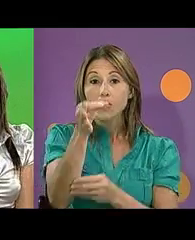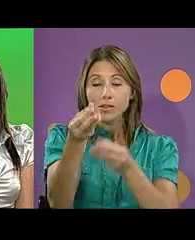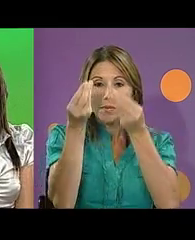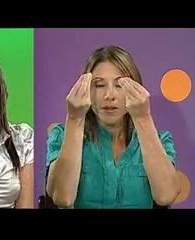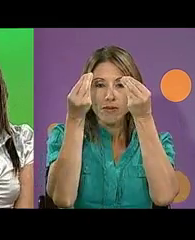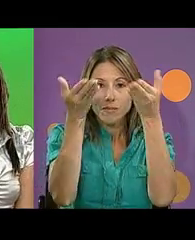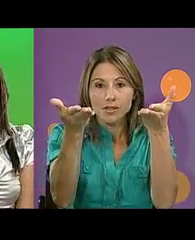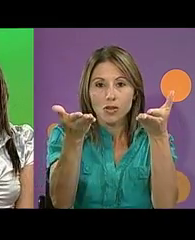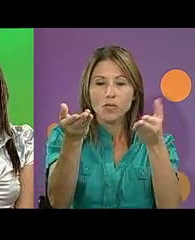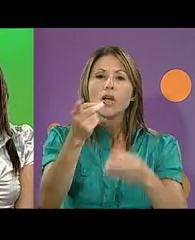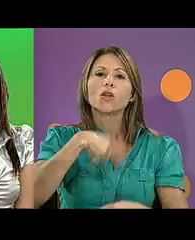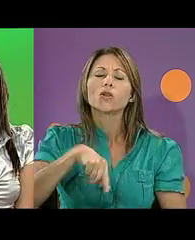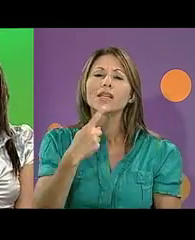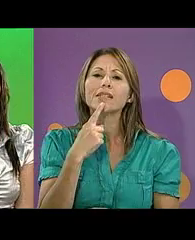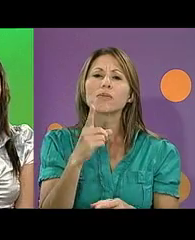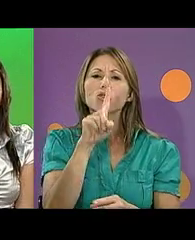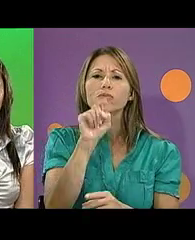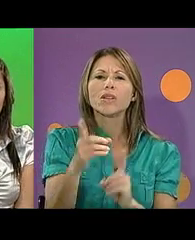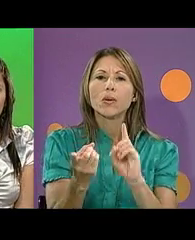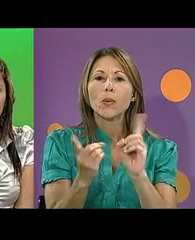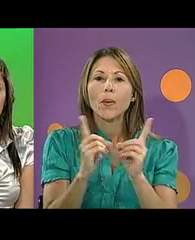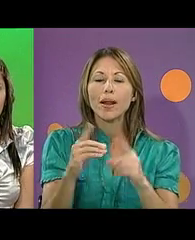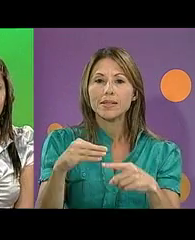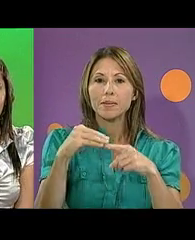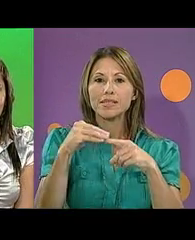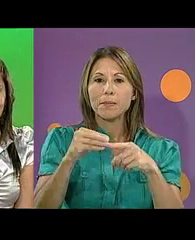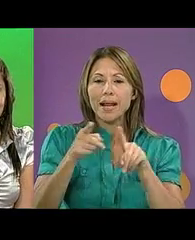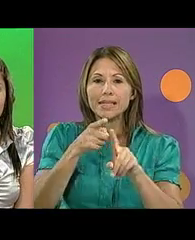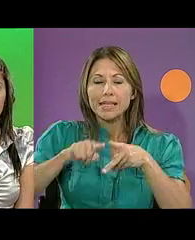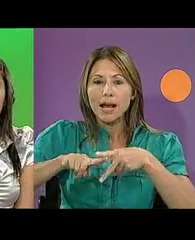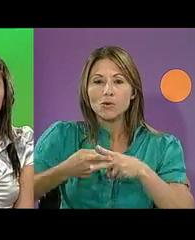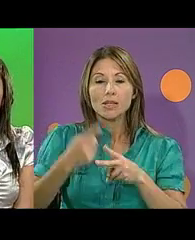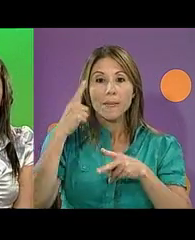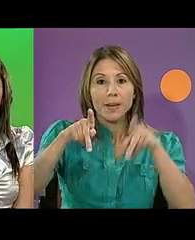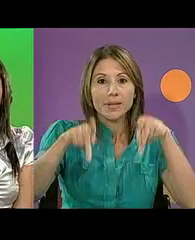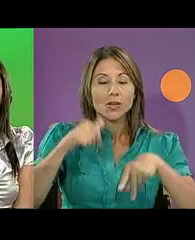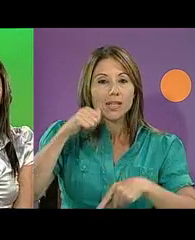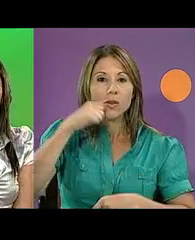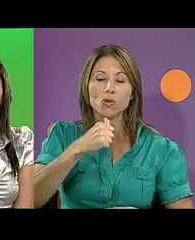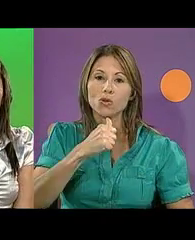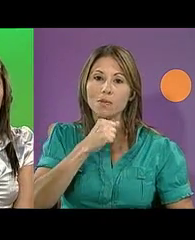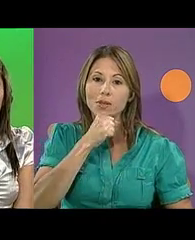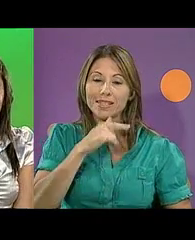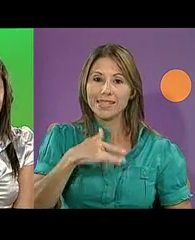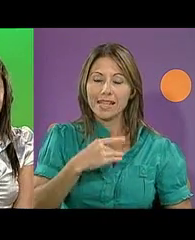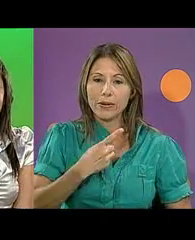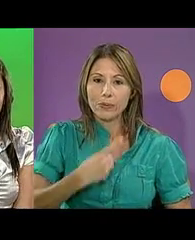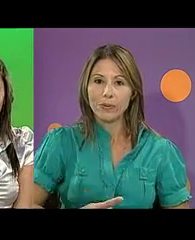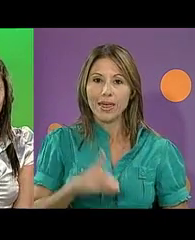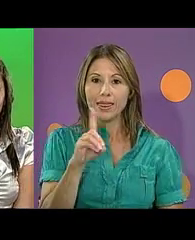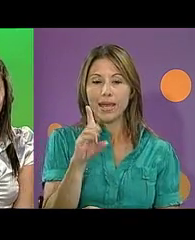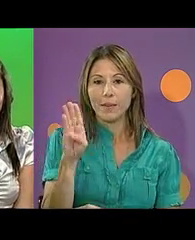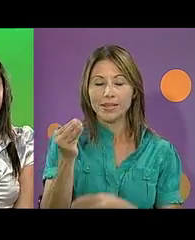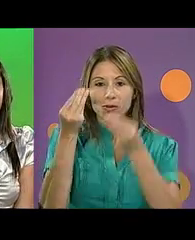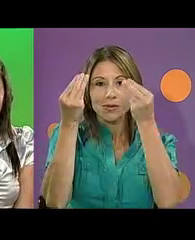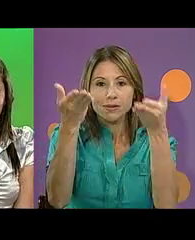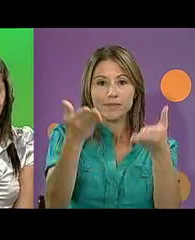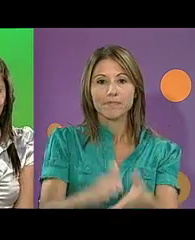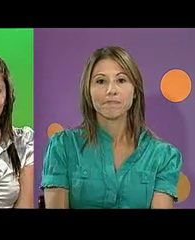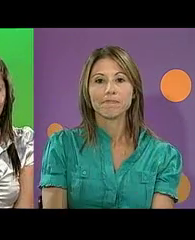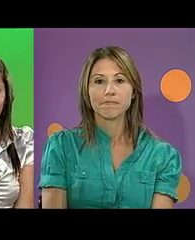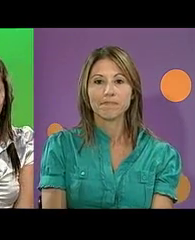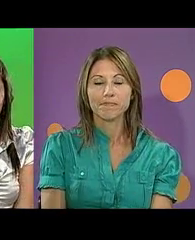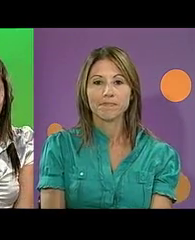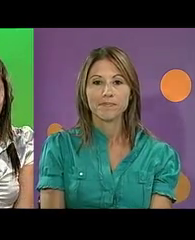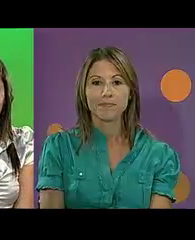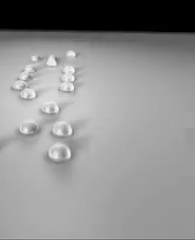En la siguiente nota les informamos cuáles son las principales causas que llevan a los adultos mayores a la depresión. Diana